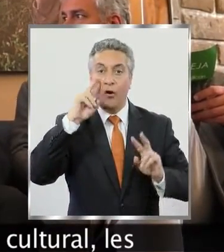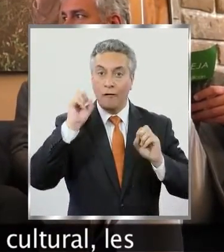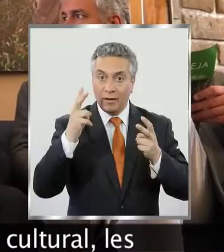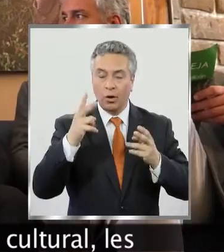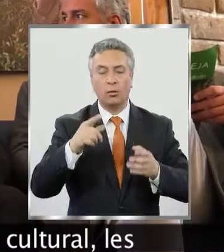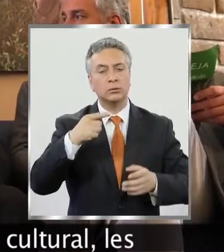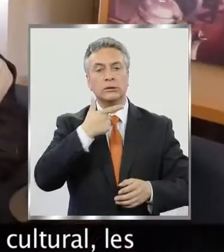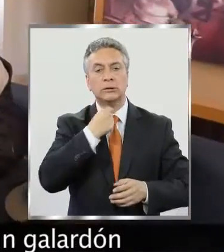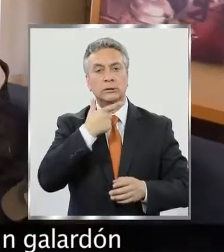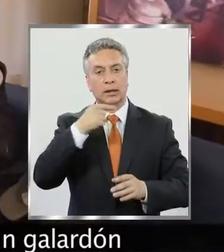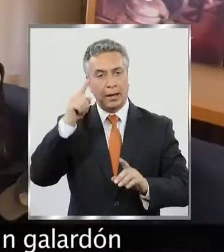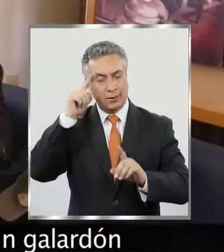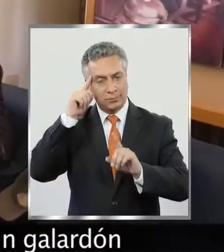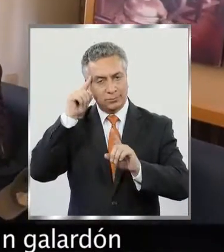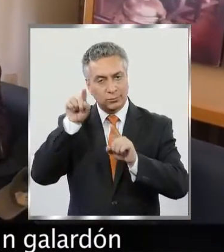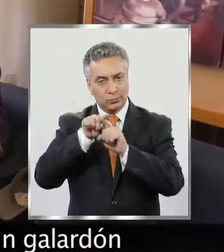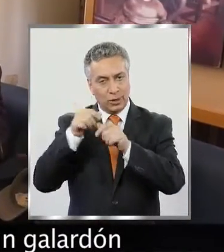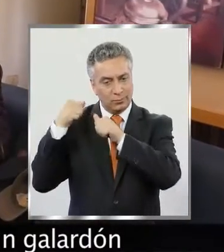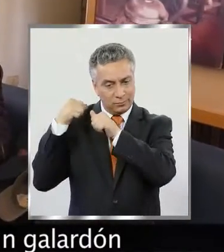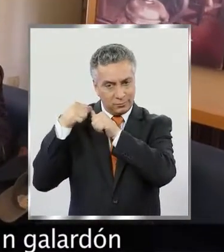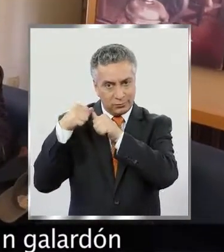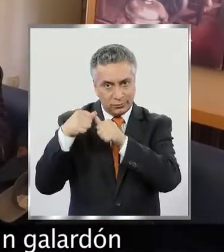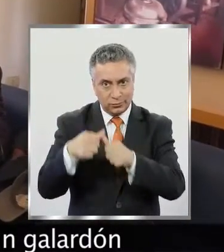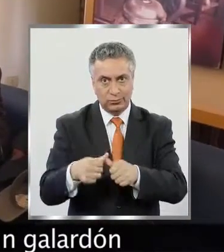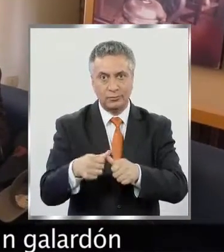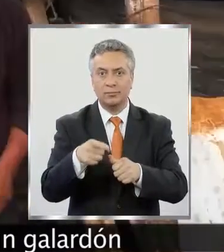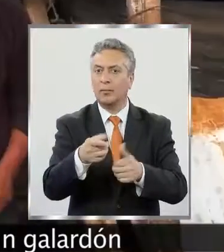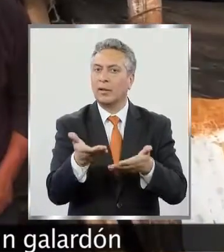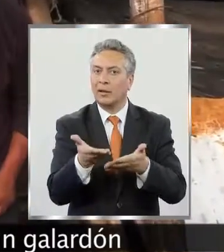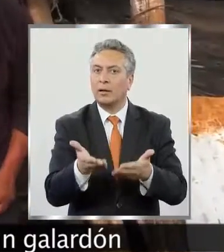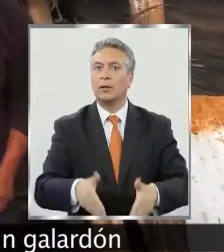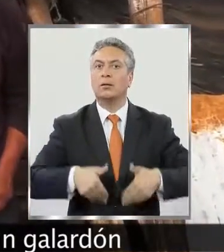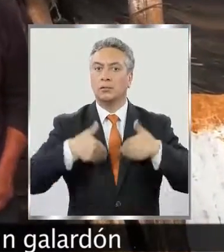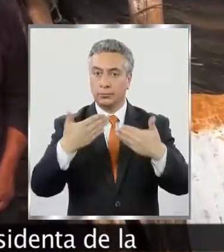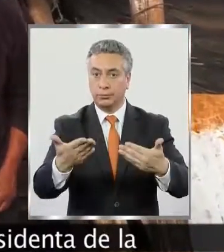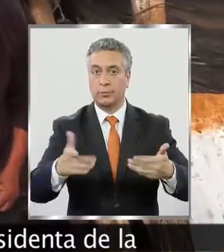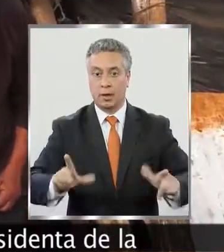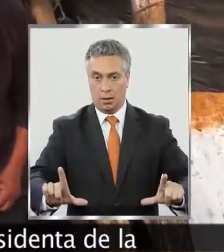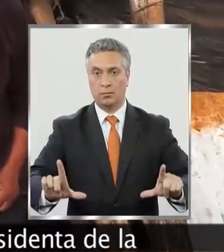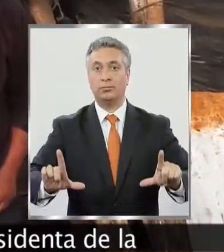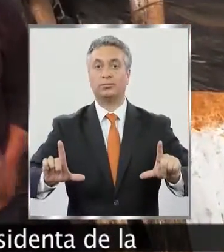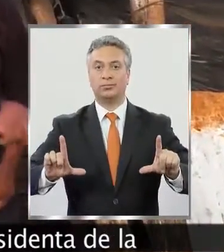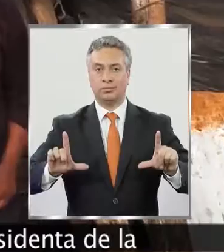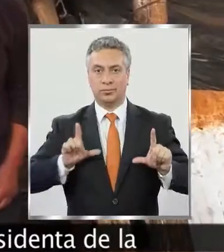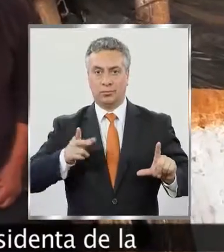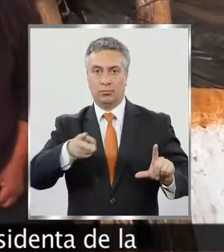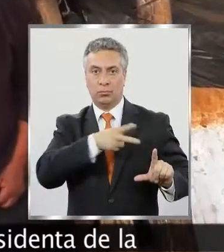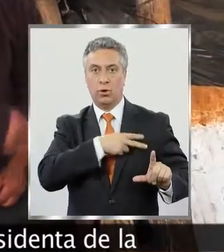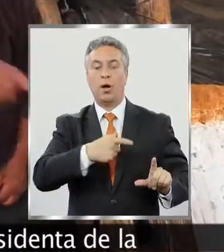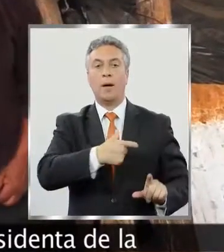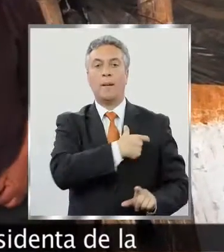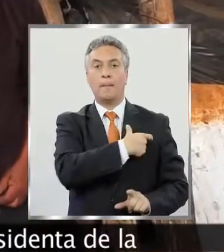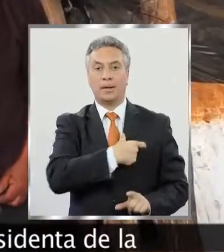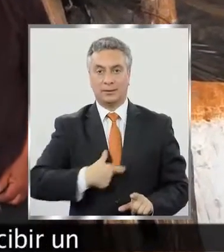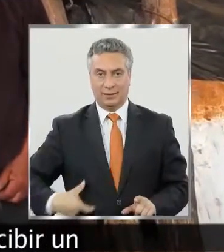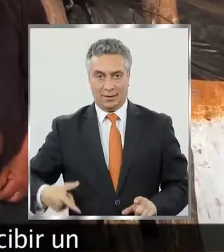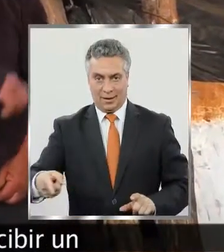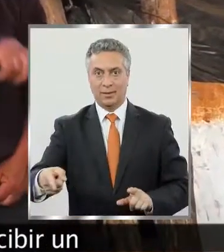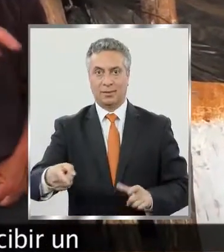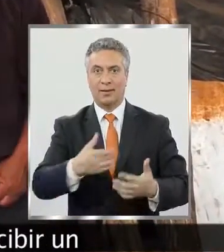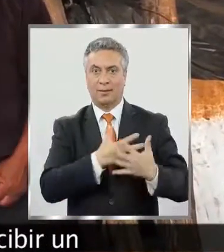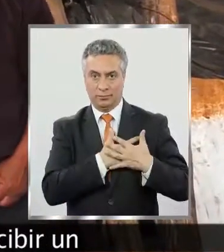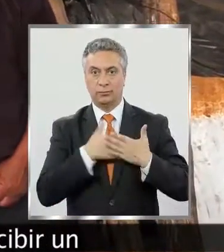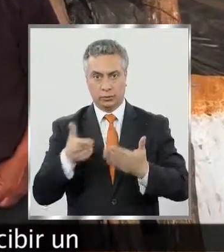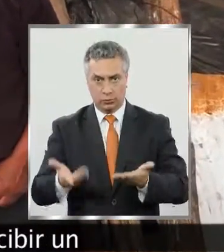acervo cultural, les otorgará a estos hermanos un galardón que será entregado por la Presidenta de la